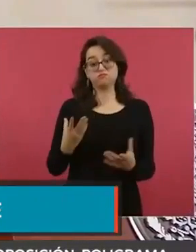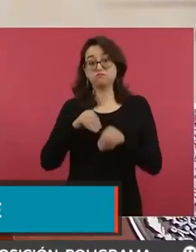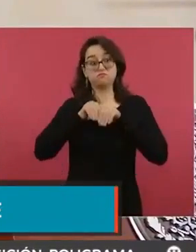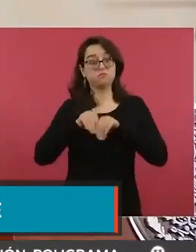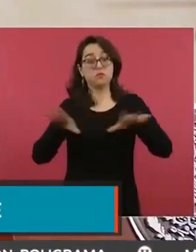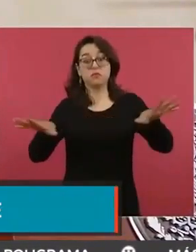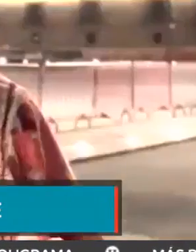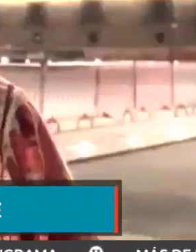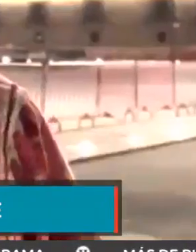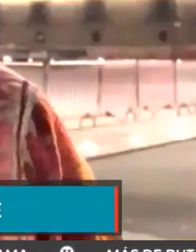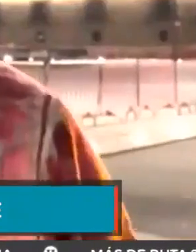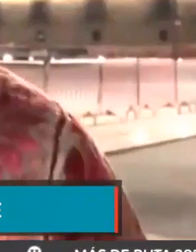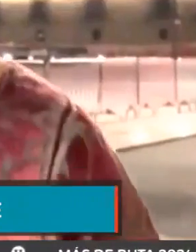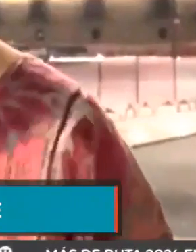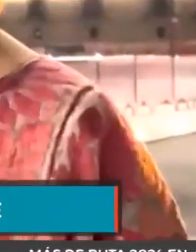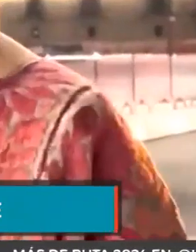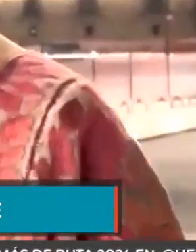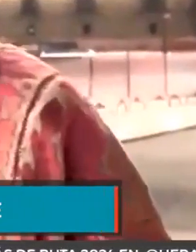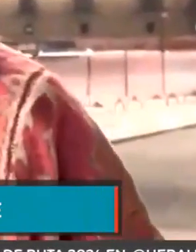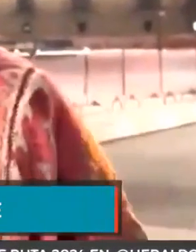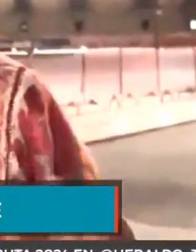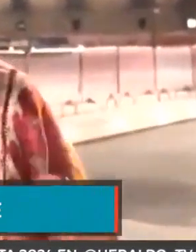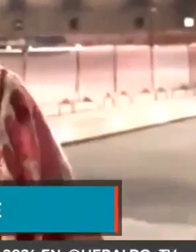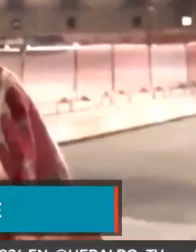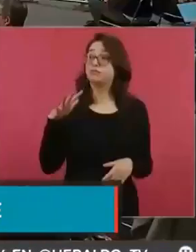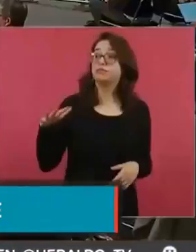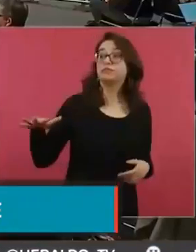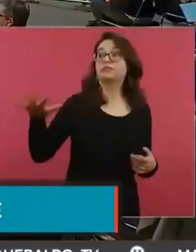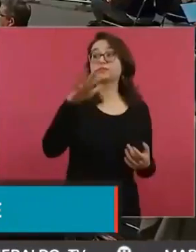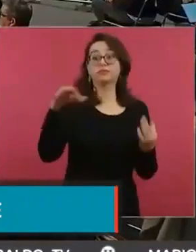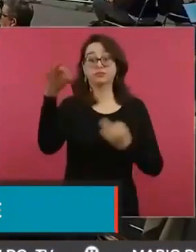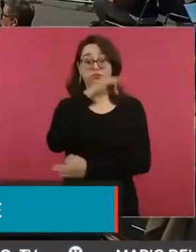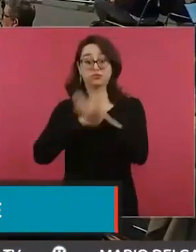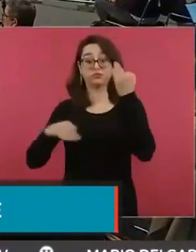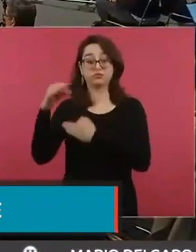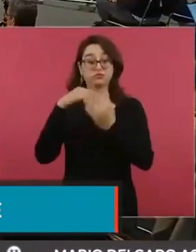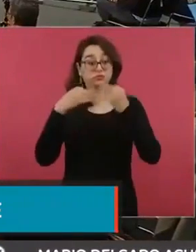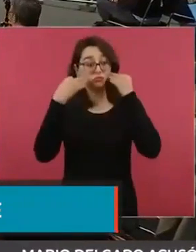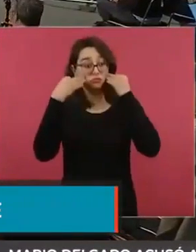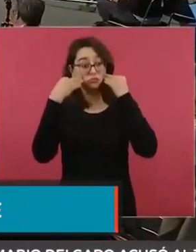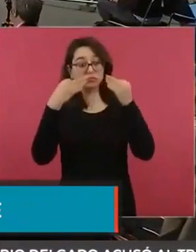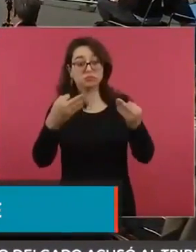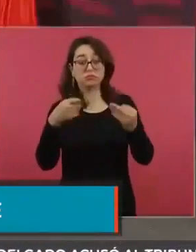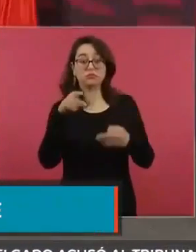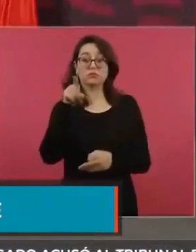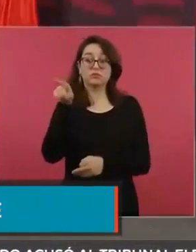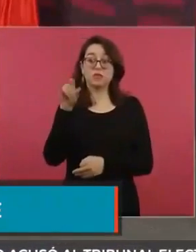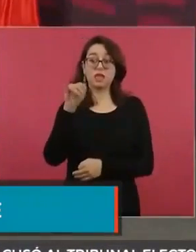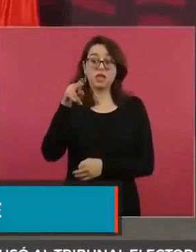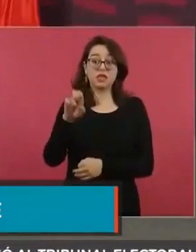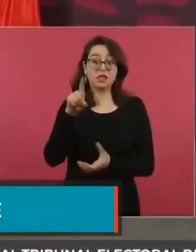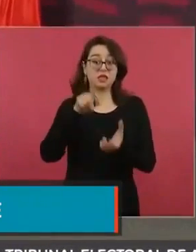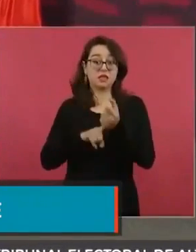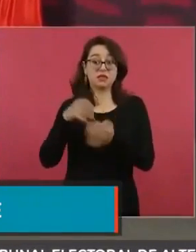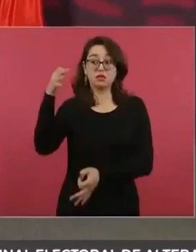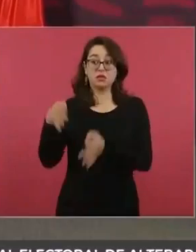invisibilizar la carrera política de la senadora panista por ello la presidencia de la República deberá retirar